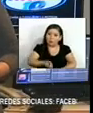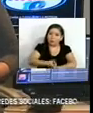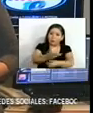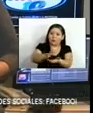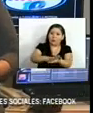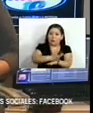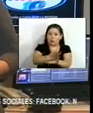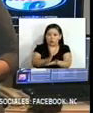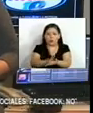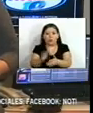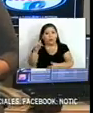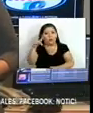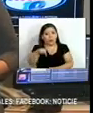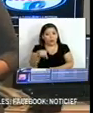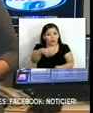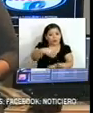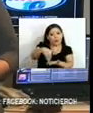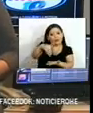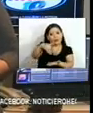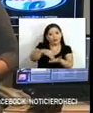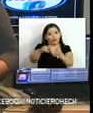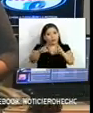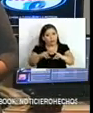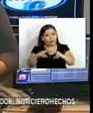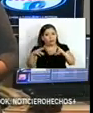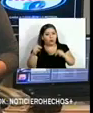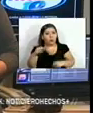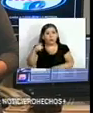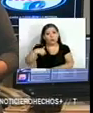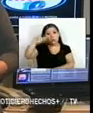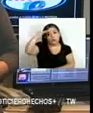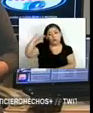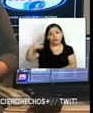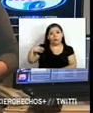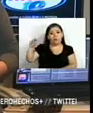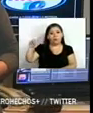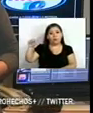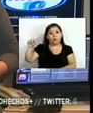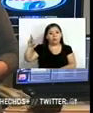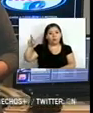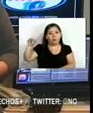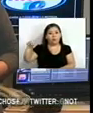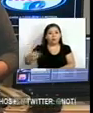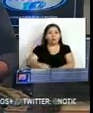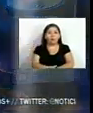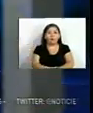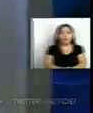con ustedes desde Managua, Nicaragua, les informó María Esther Ordóñez.